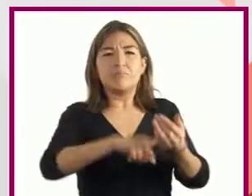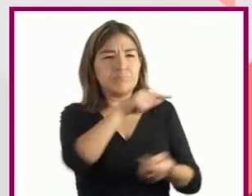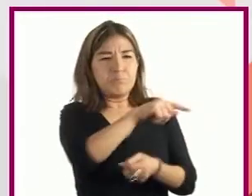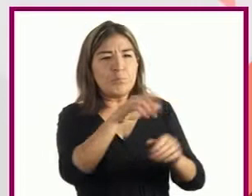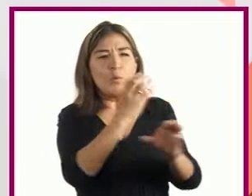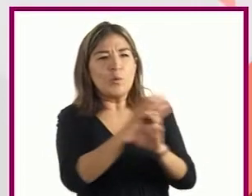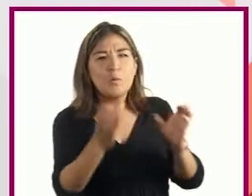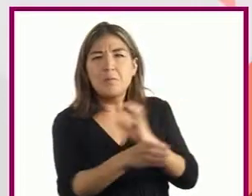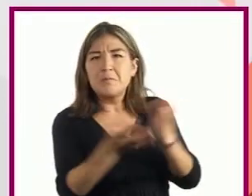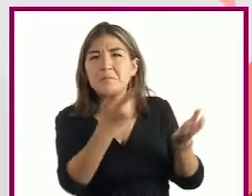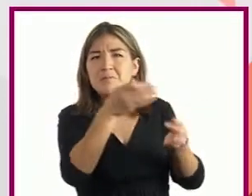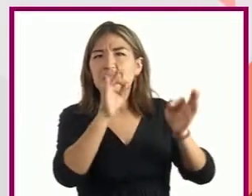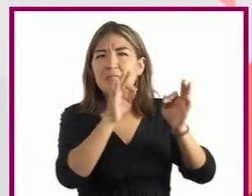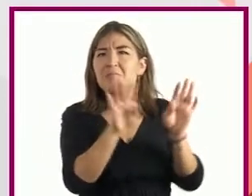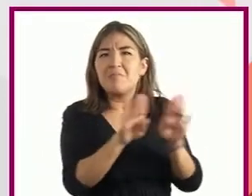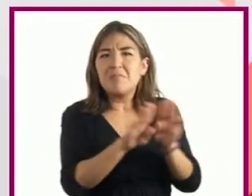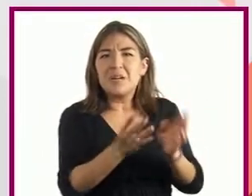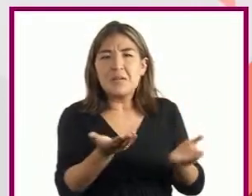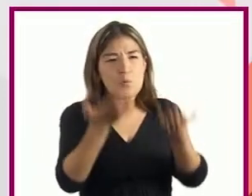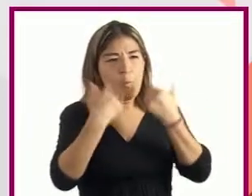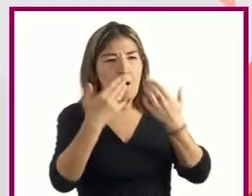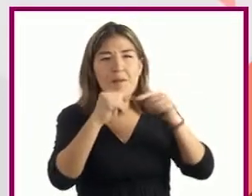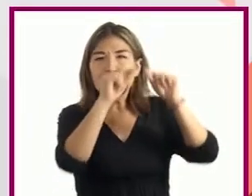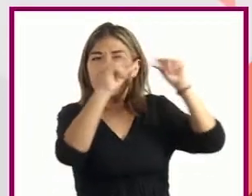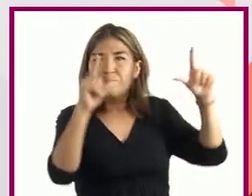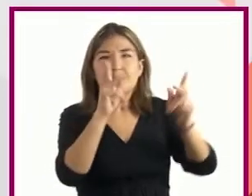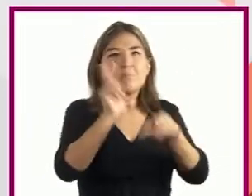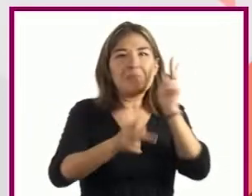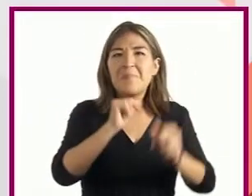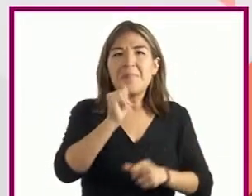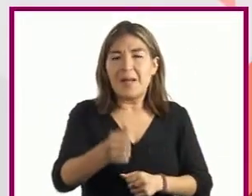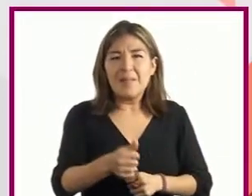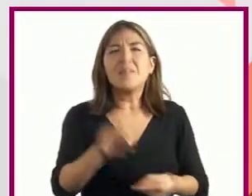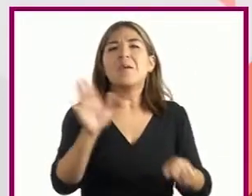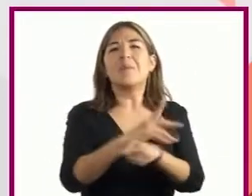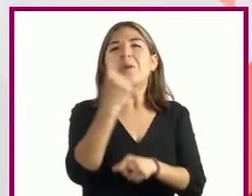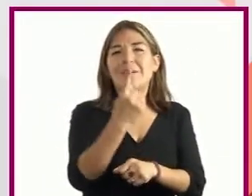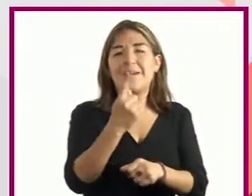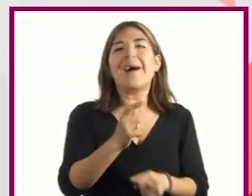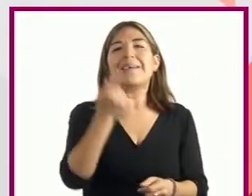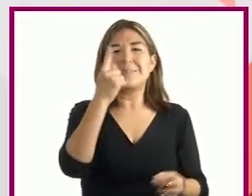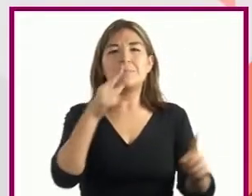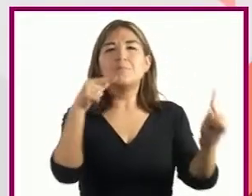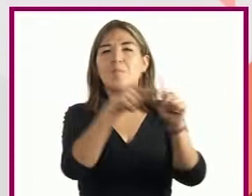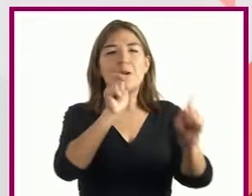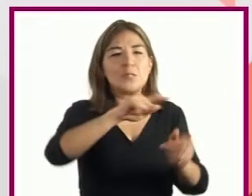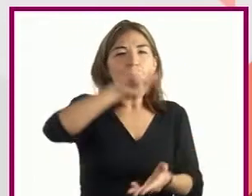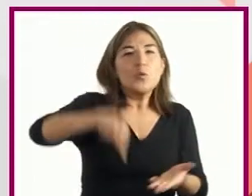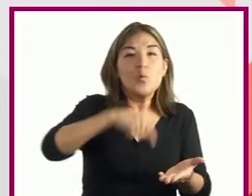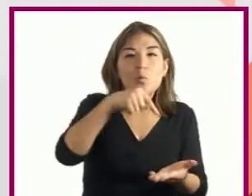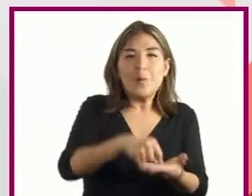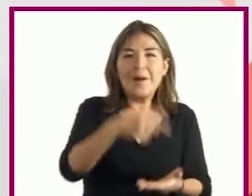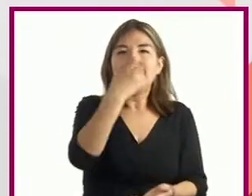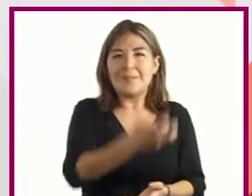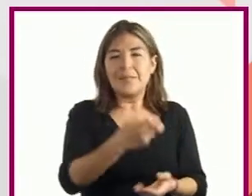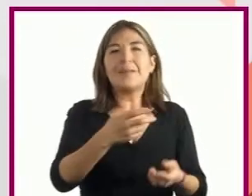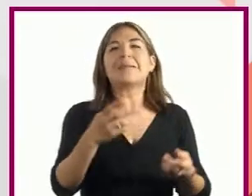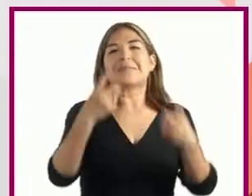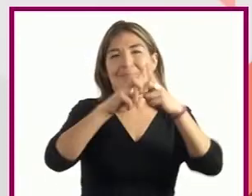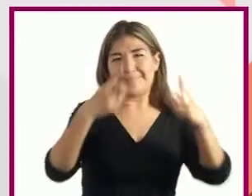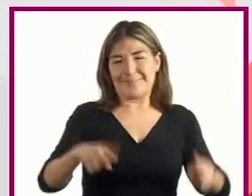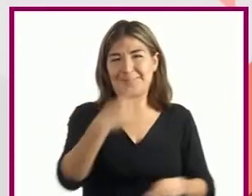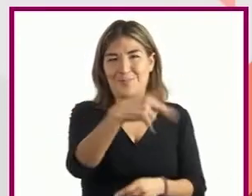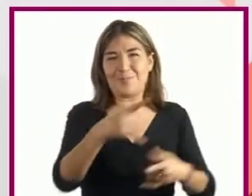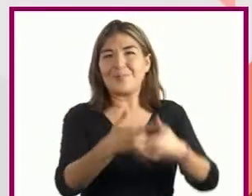físico? ¿Notaron que no hay diálogos? Esto es porque nos enfocamos en el espacio, que es donde se desarrolla la